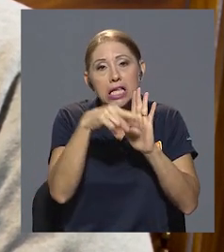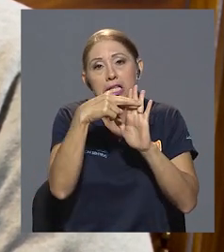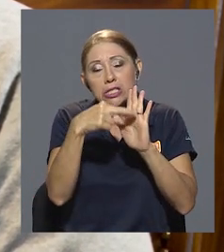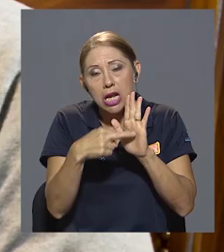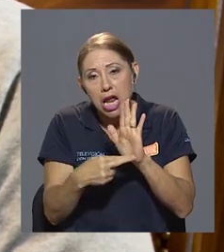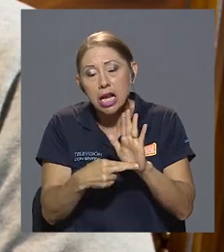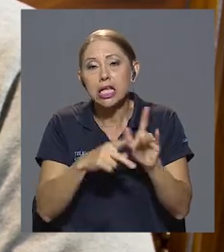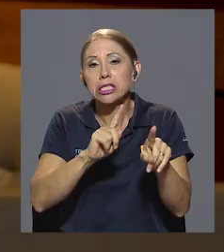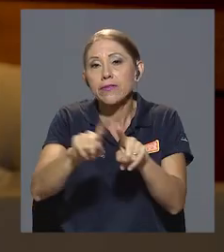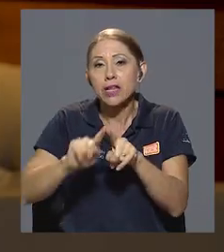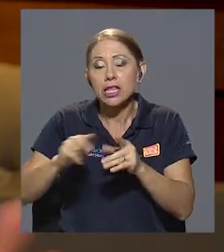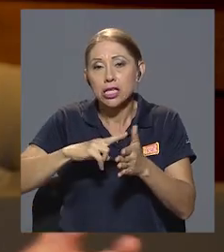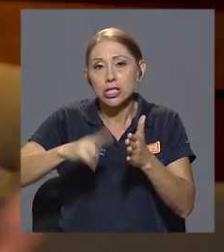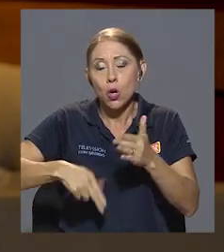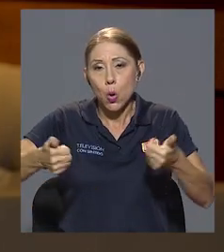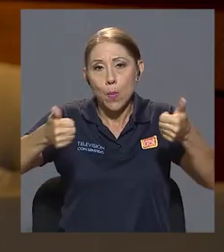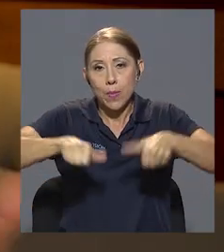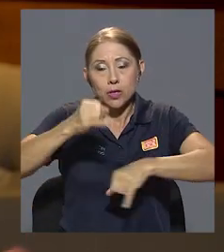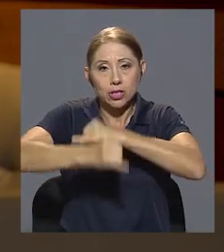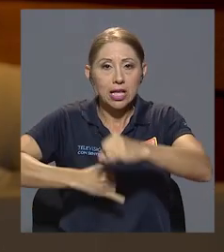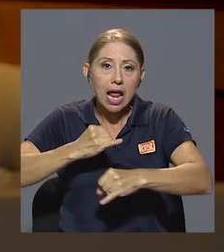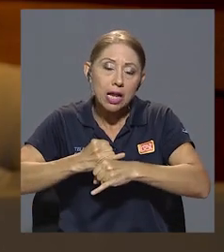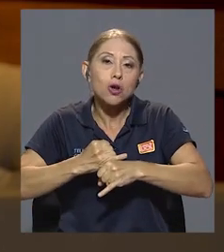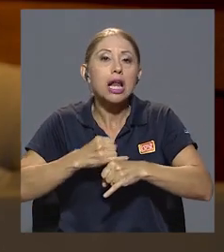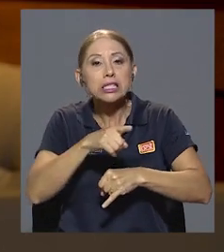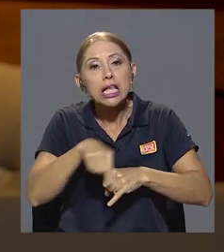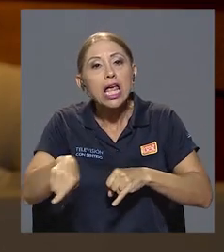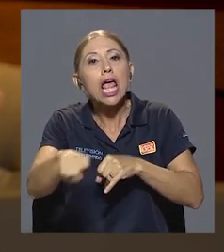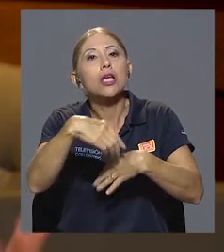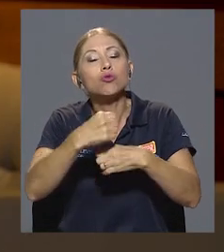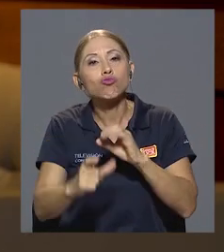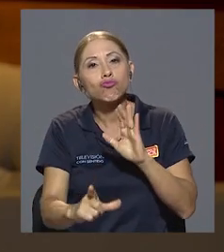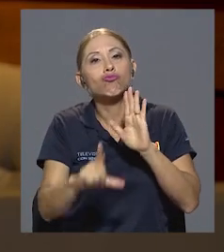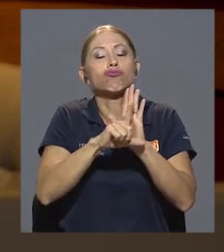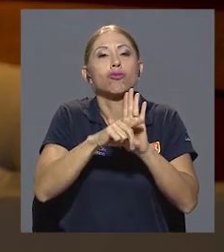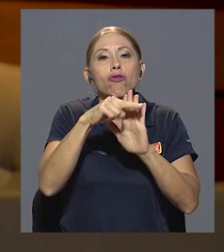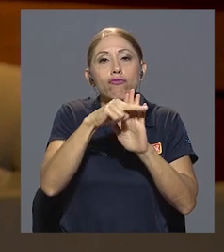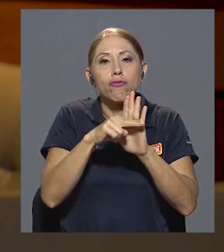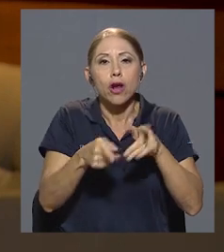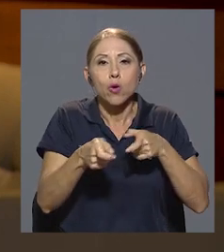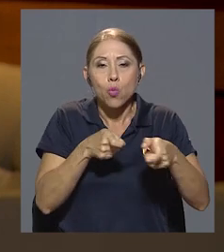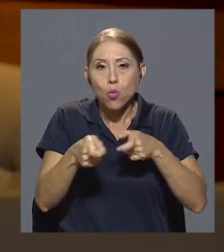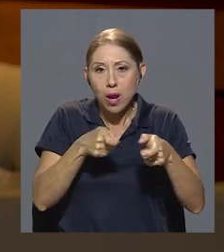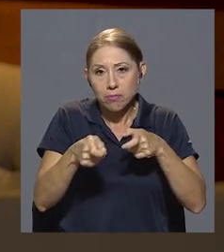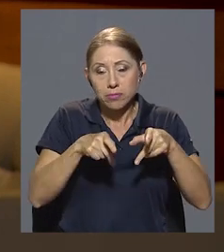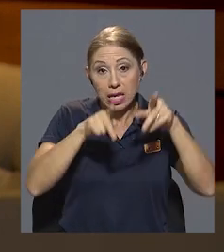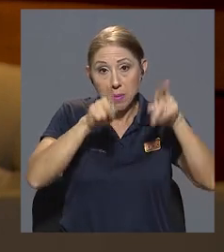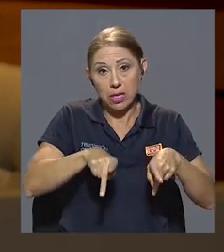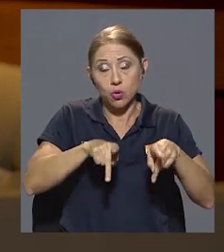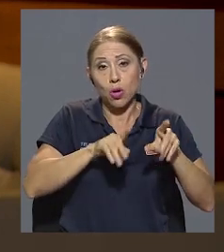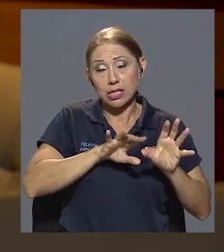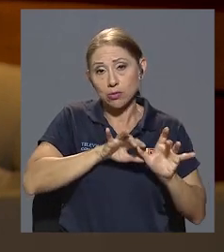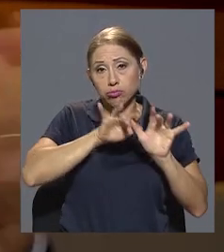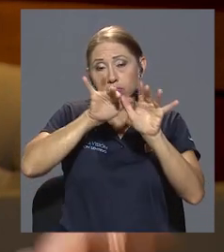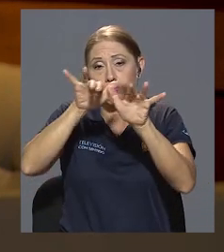que regulan pues el tráfico de las personas el tránsito de las personas de un país